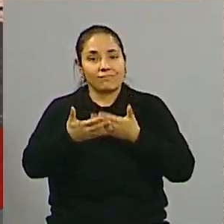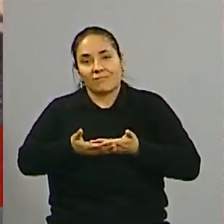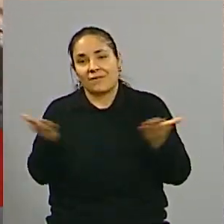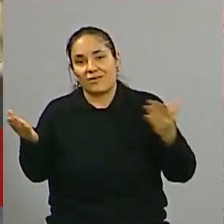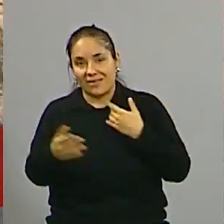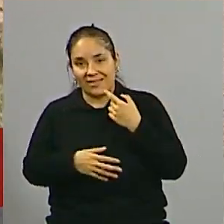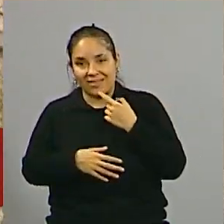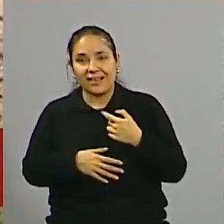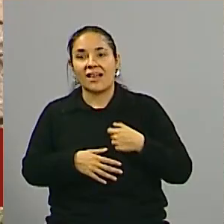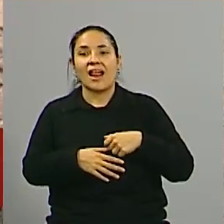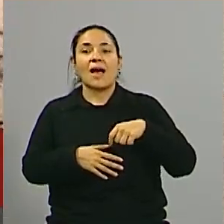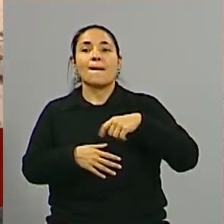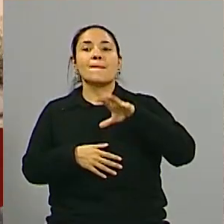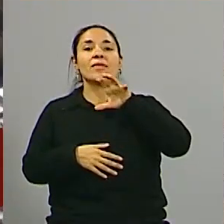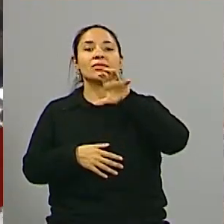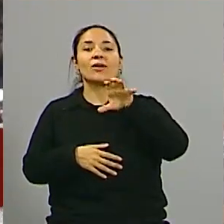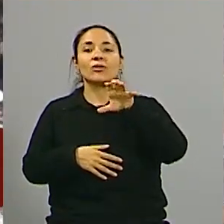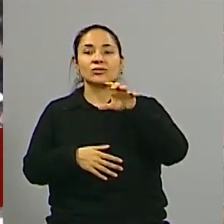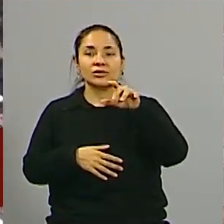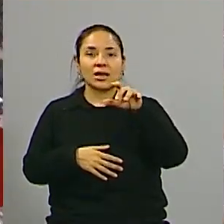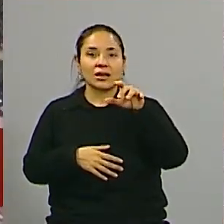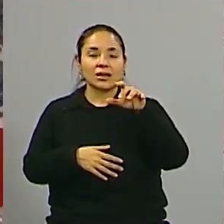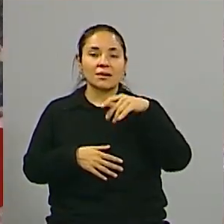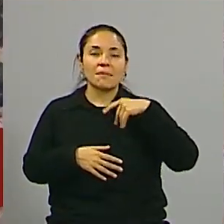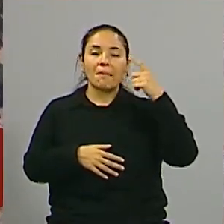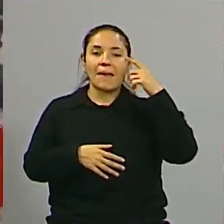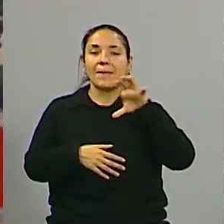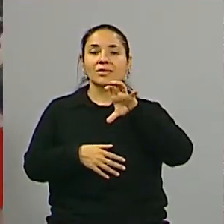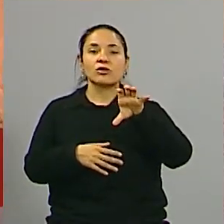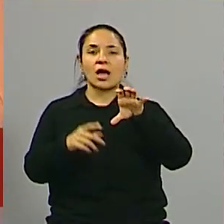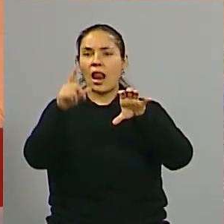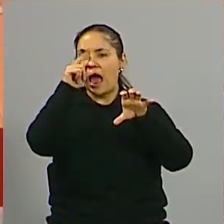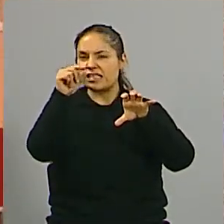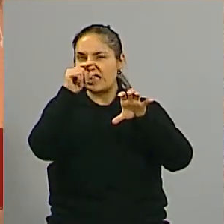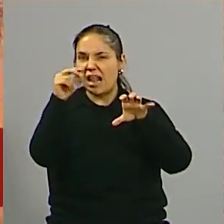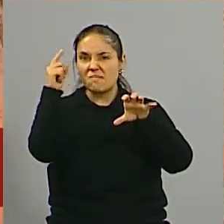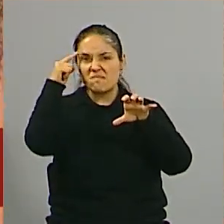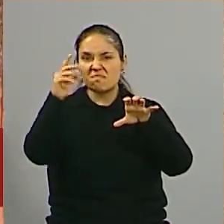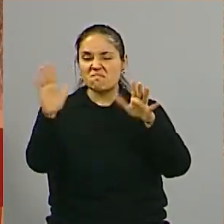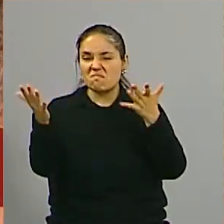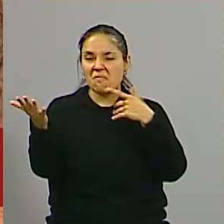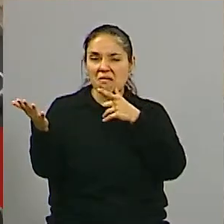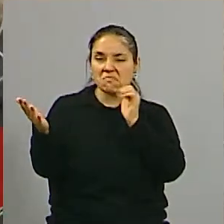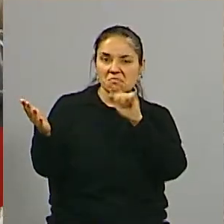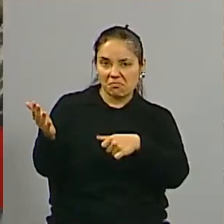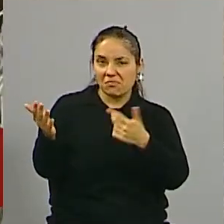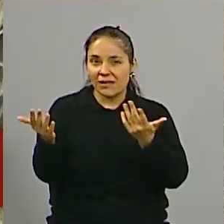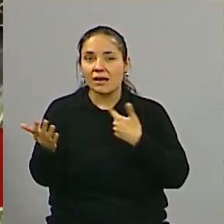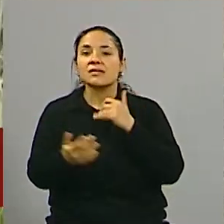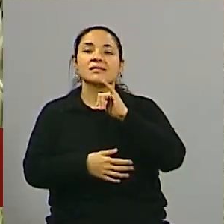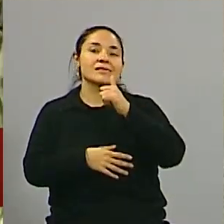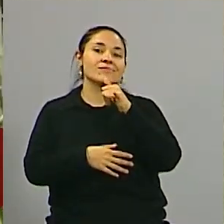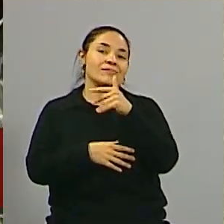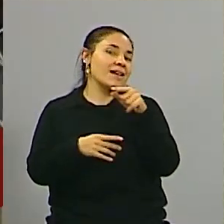¿no? Cuando uno piensa en la provincia de Mendoza, no sé si piensa mucho en Las Heras. Bueno, sí, tenemos que trabajar fuertemente eso.